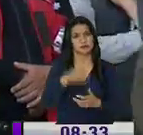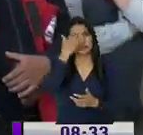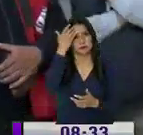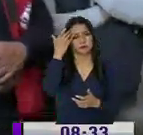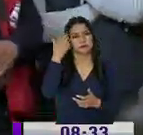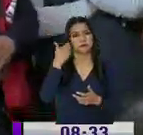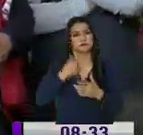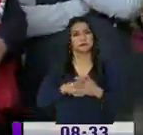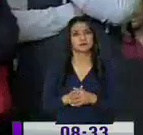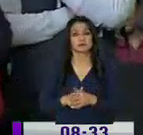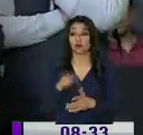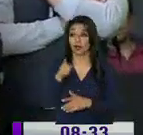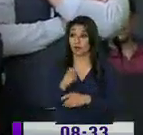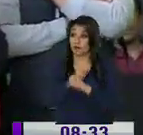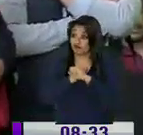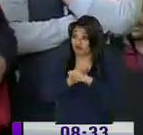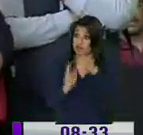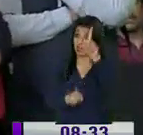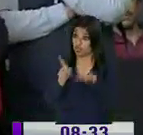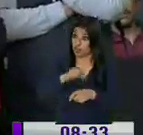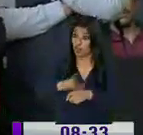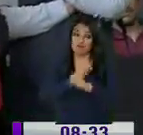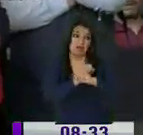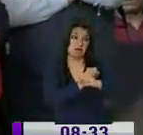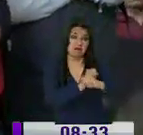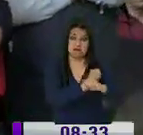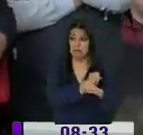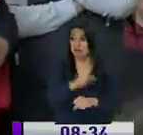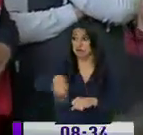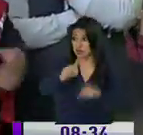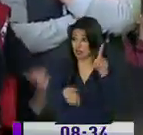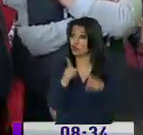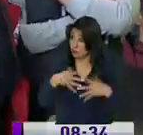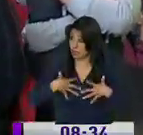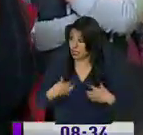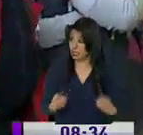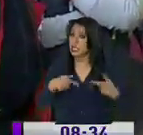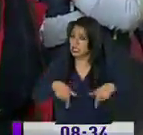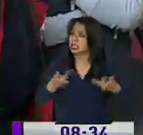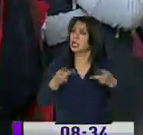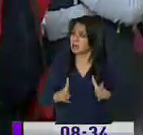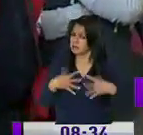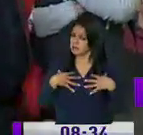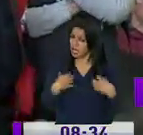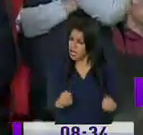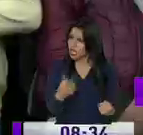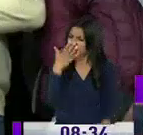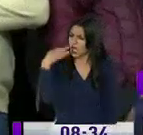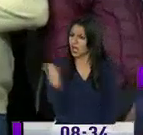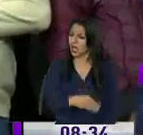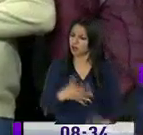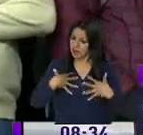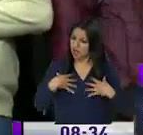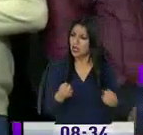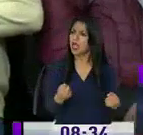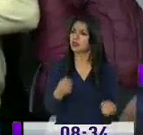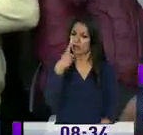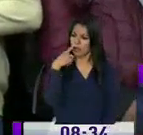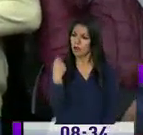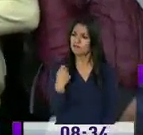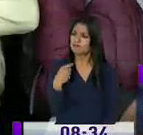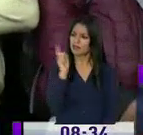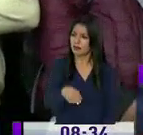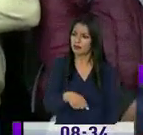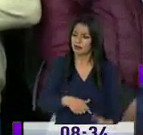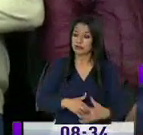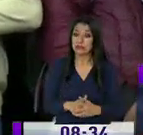Para recriminar al pueblo a veces se ponen valientes. Aquí también hay que estar valiente, macho, macho, fuerte, fuerte, carajo. Al momento nosotros